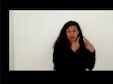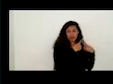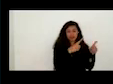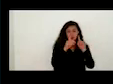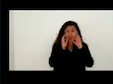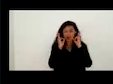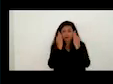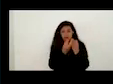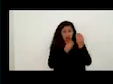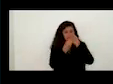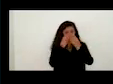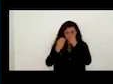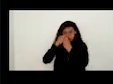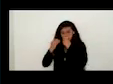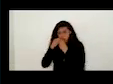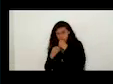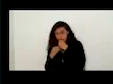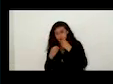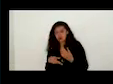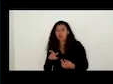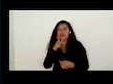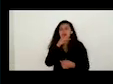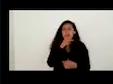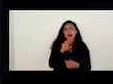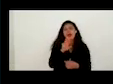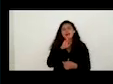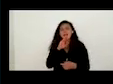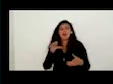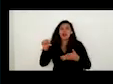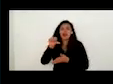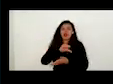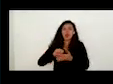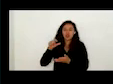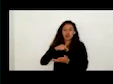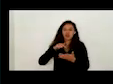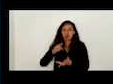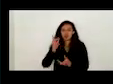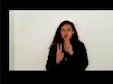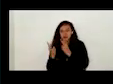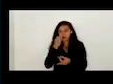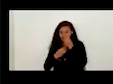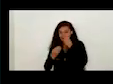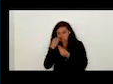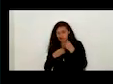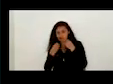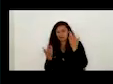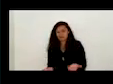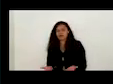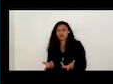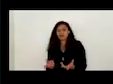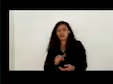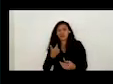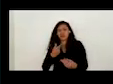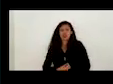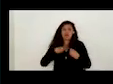formas, pero si mamá, papá o en el centro en el que están no se comen las verduras, difícilmente las van a comer en una vida